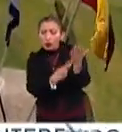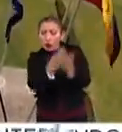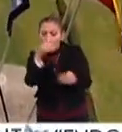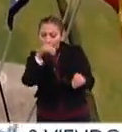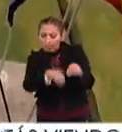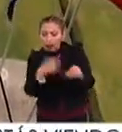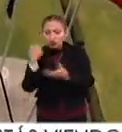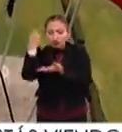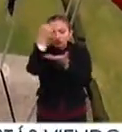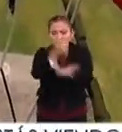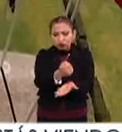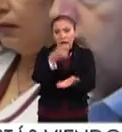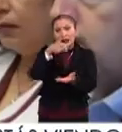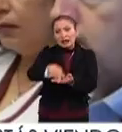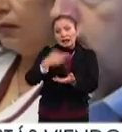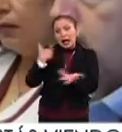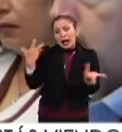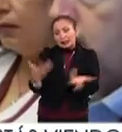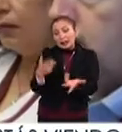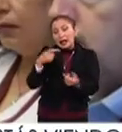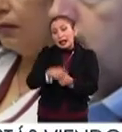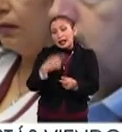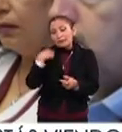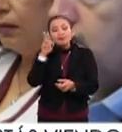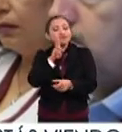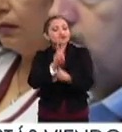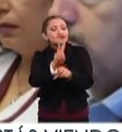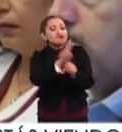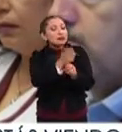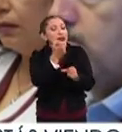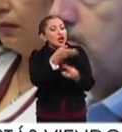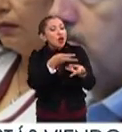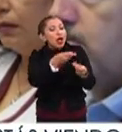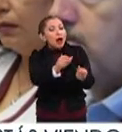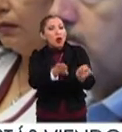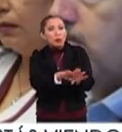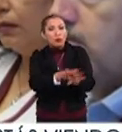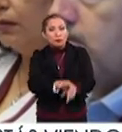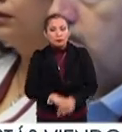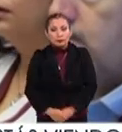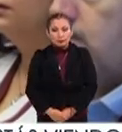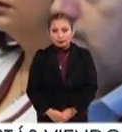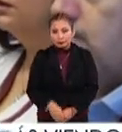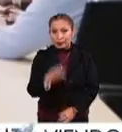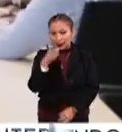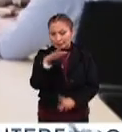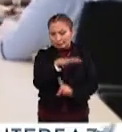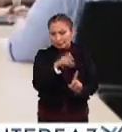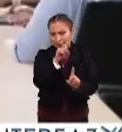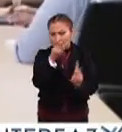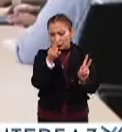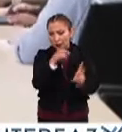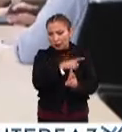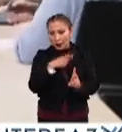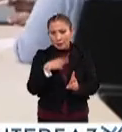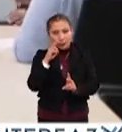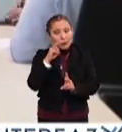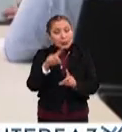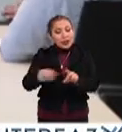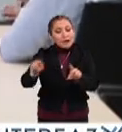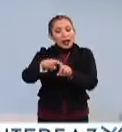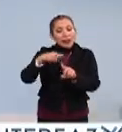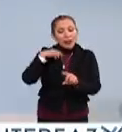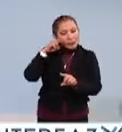programación, presupuestación, ejercicio y fiscalización de los recursos públicos. En este contexto deben considerarse las